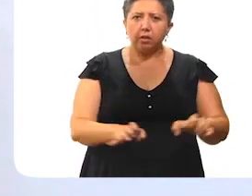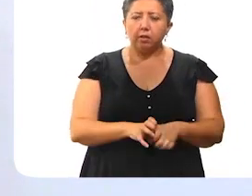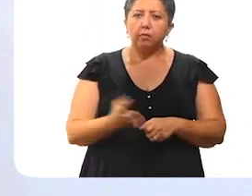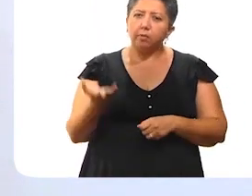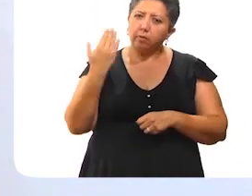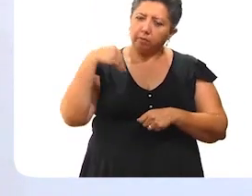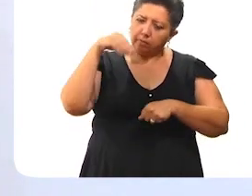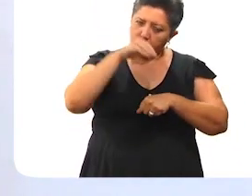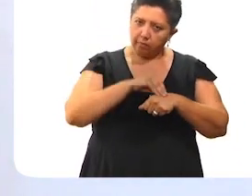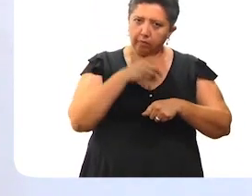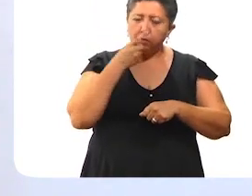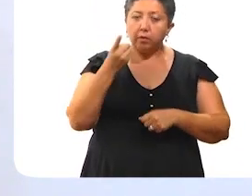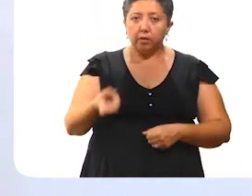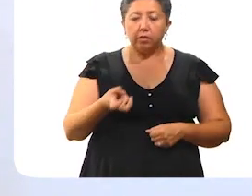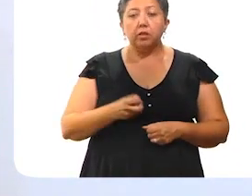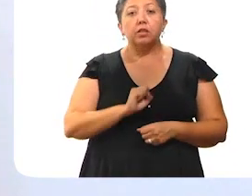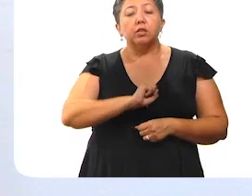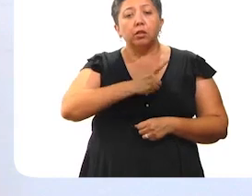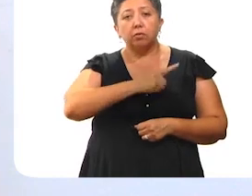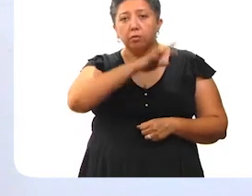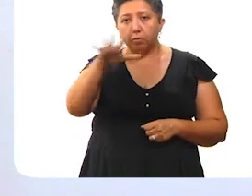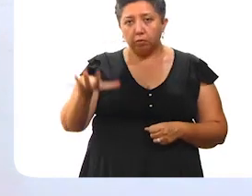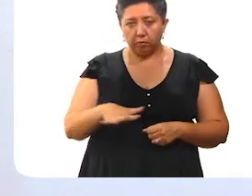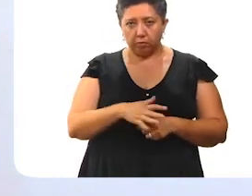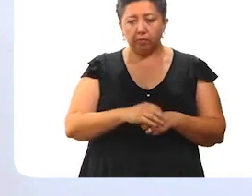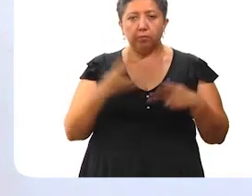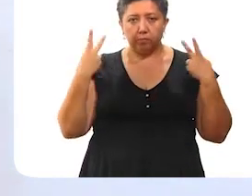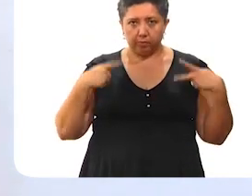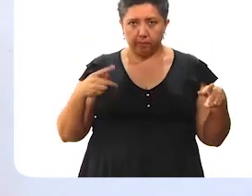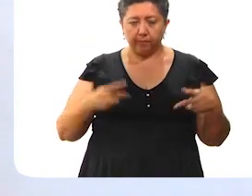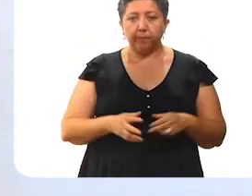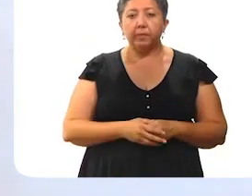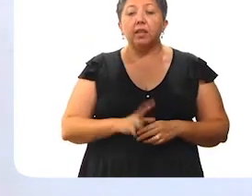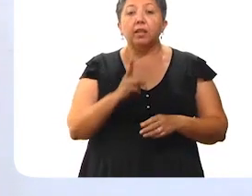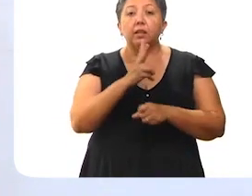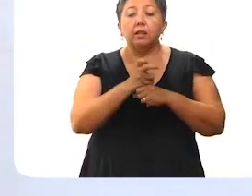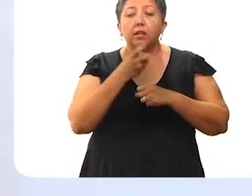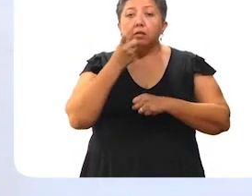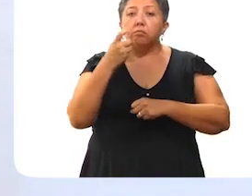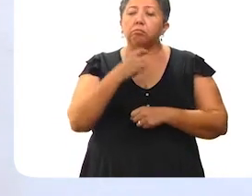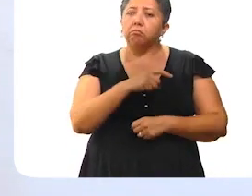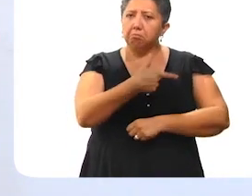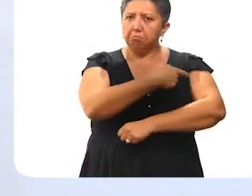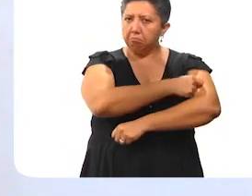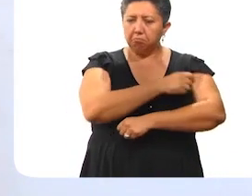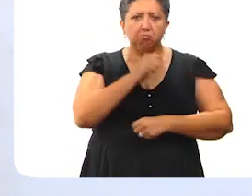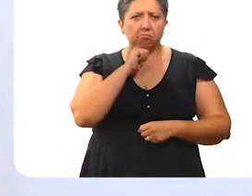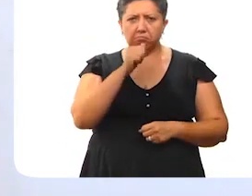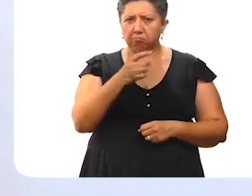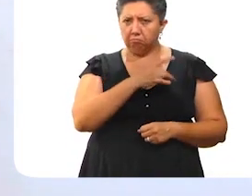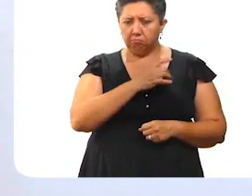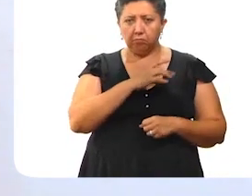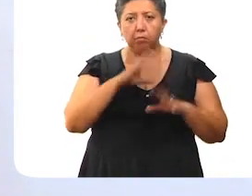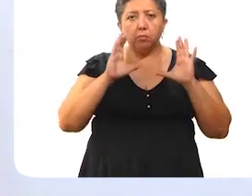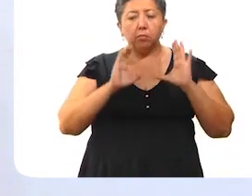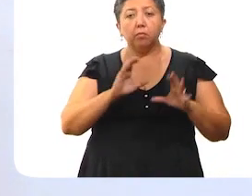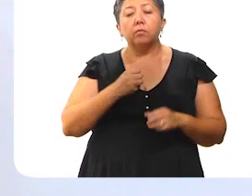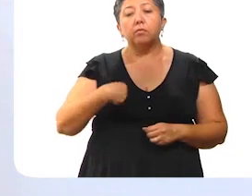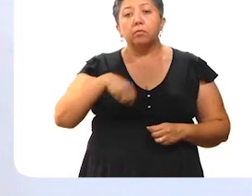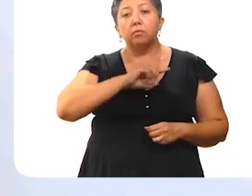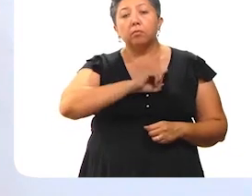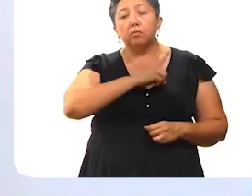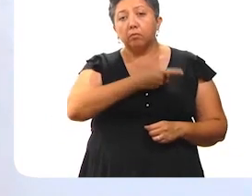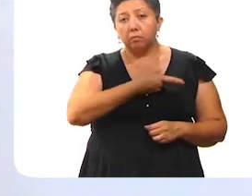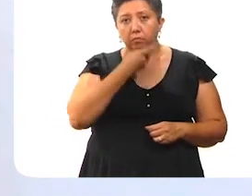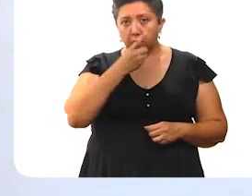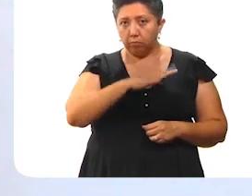y sumarse a la protección de su salud y de las demás personas. Los invitamos a vacunarse sin temor para proteger nuestra salud y la de